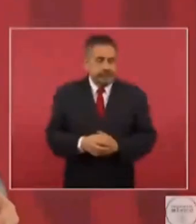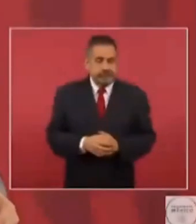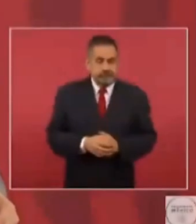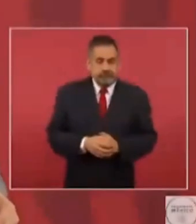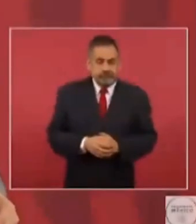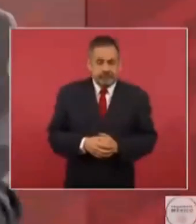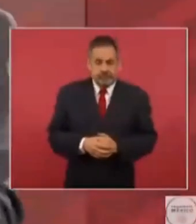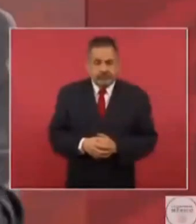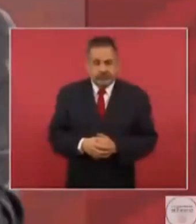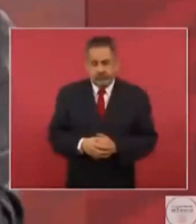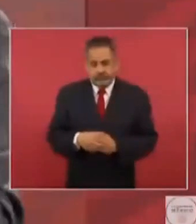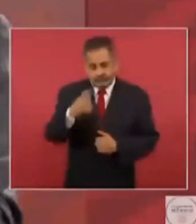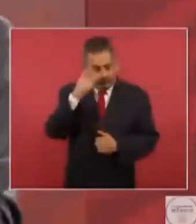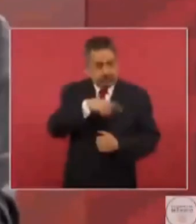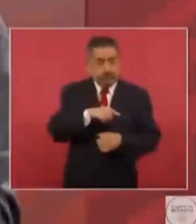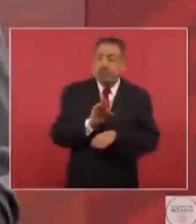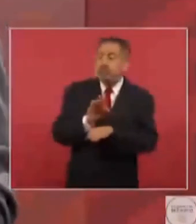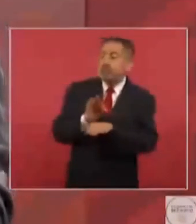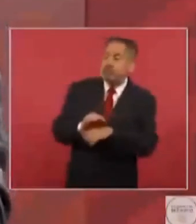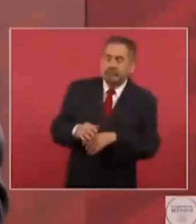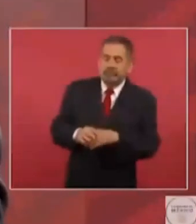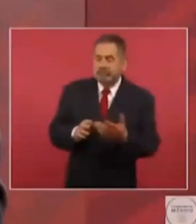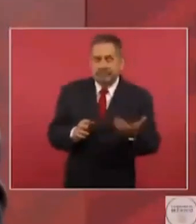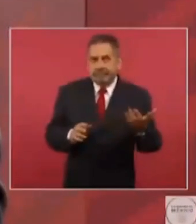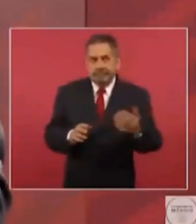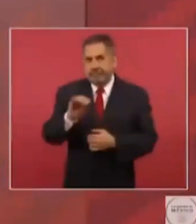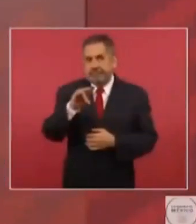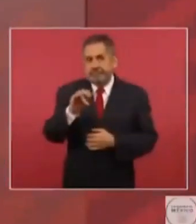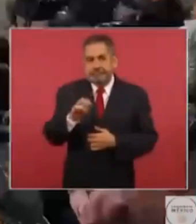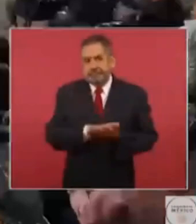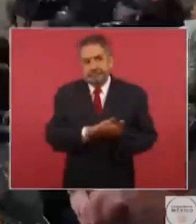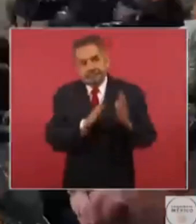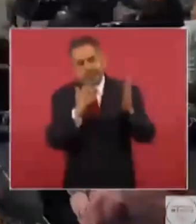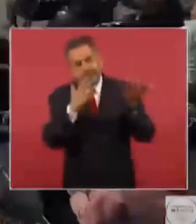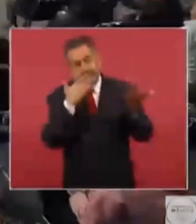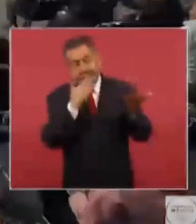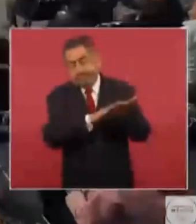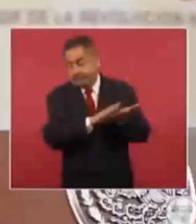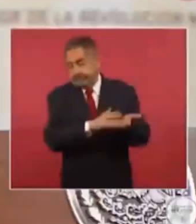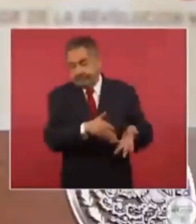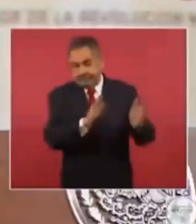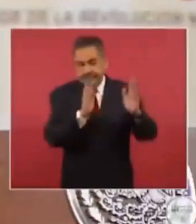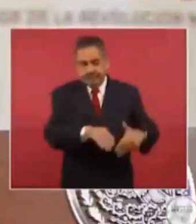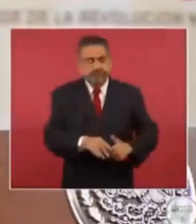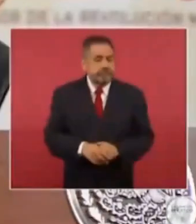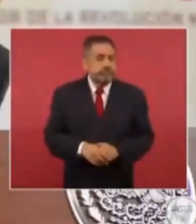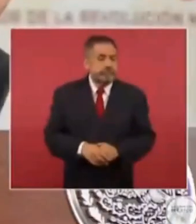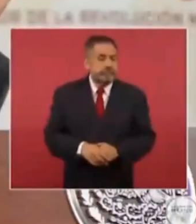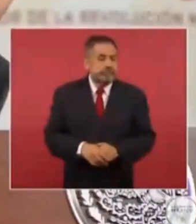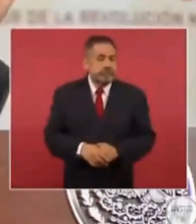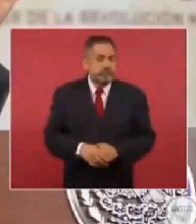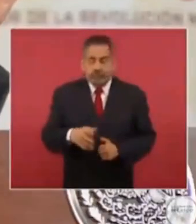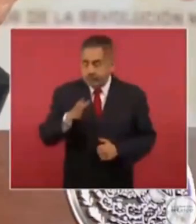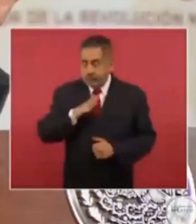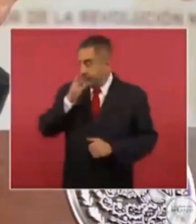dinero a los partidos políticos, el pueblo de México quiere que se quiten los plurinominales,